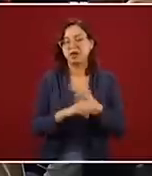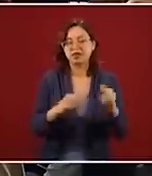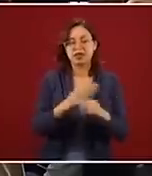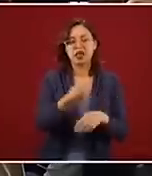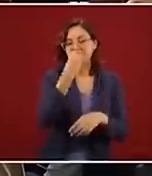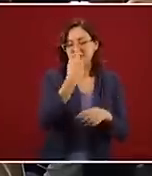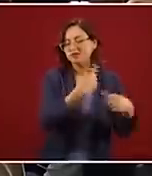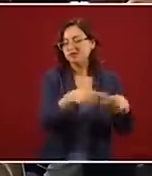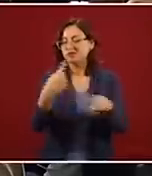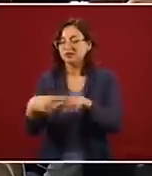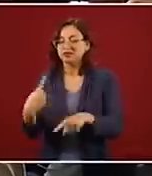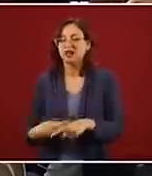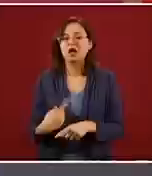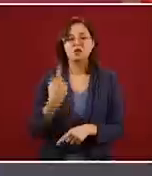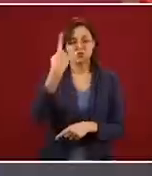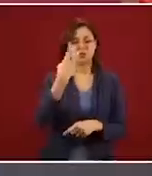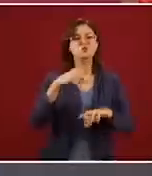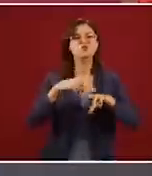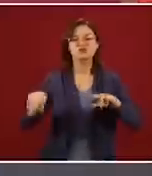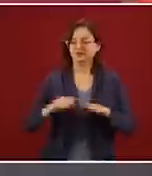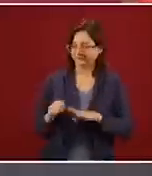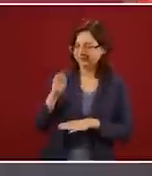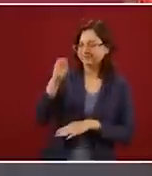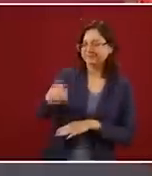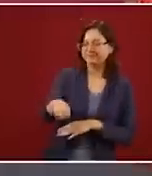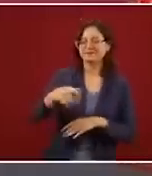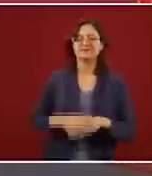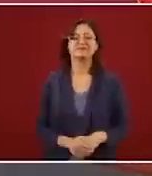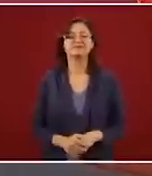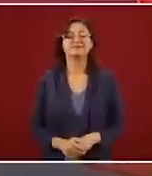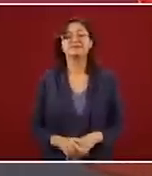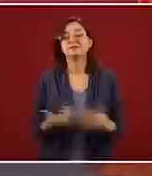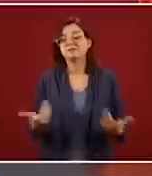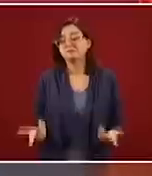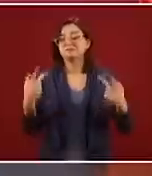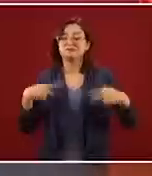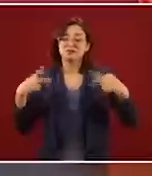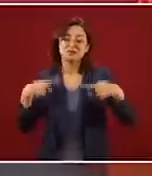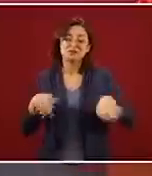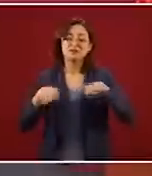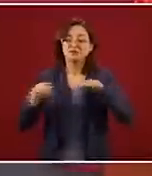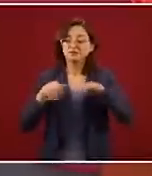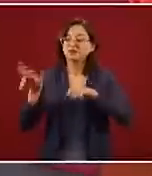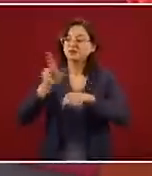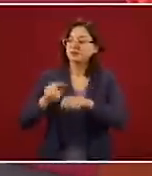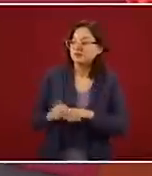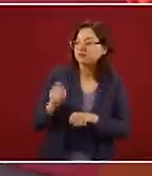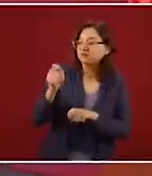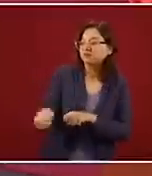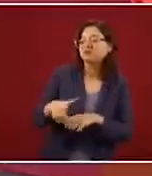un boleto. Otros, entregarlo a sus trabajadores. Quieren ayudarnos en